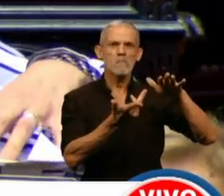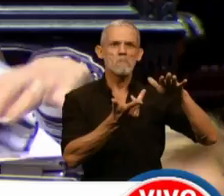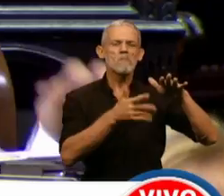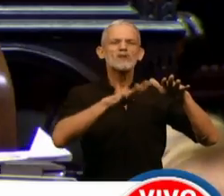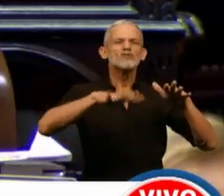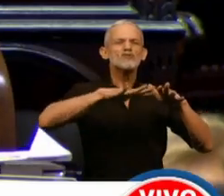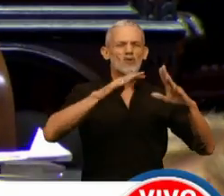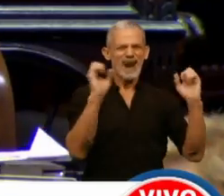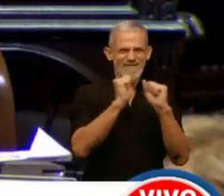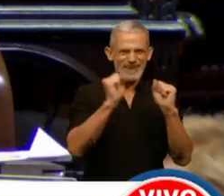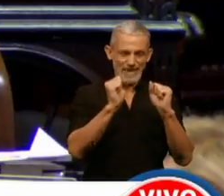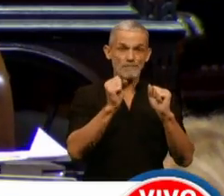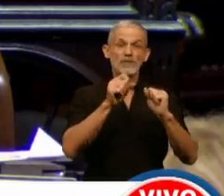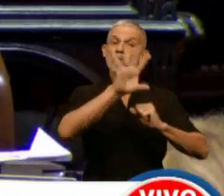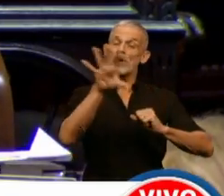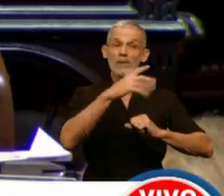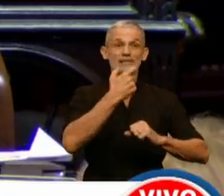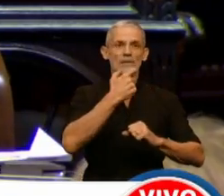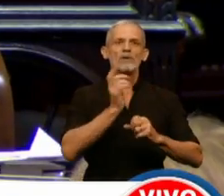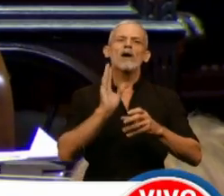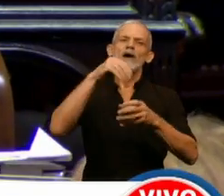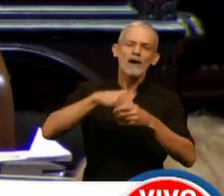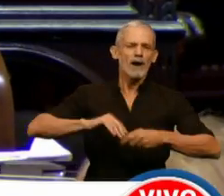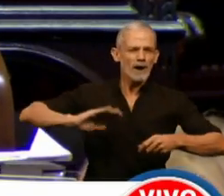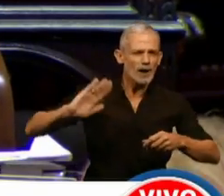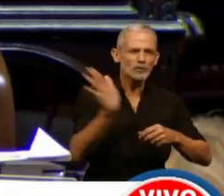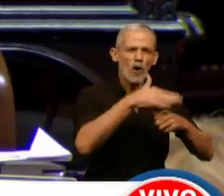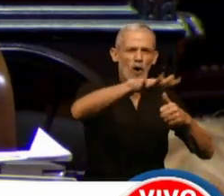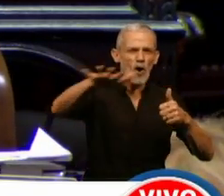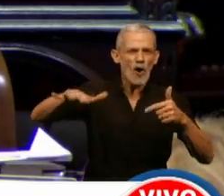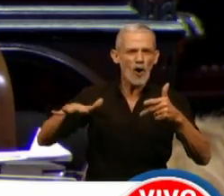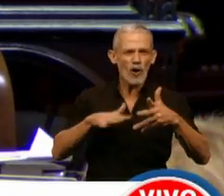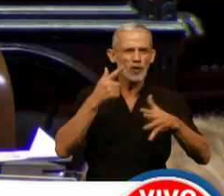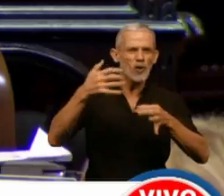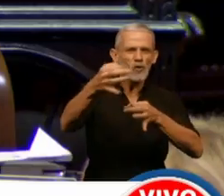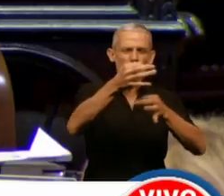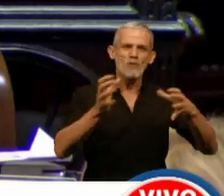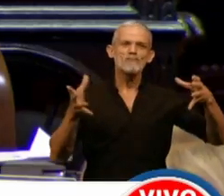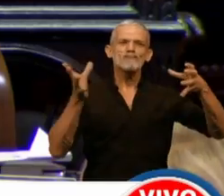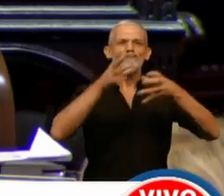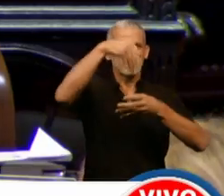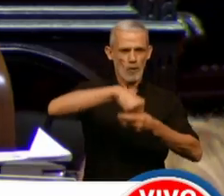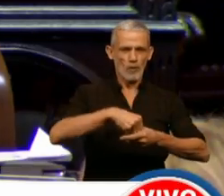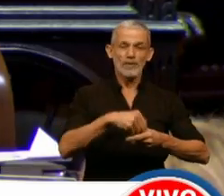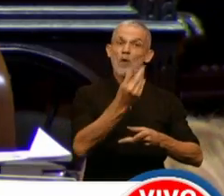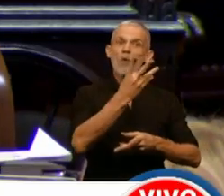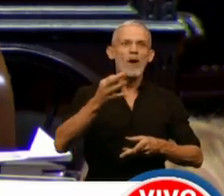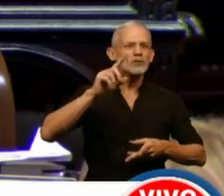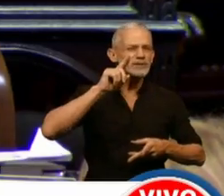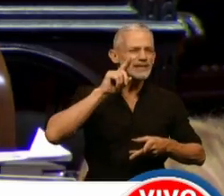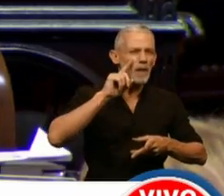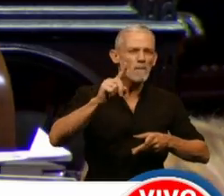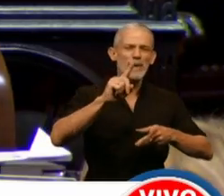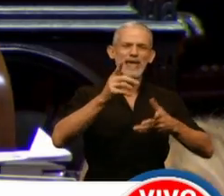zona fría la provincia de mendoza logró incluir a todos sus departamentos cuatrocientos mil más de